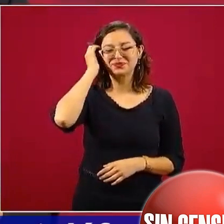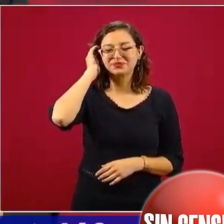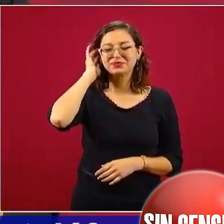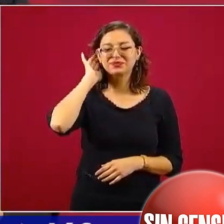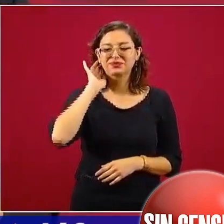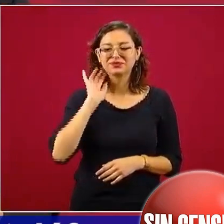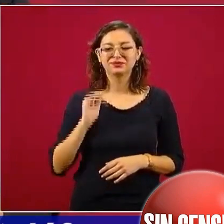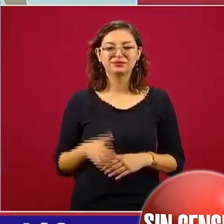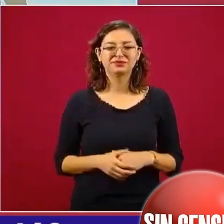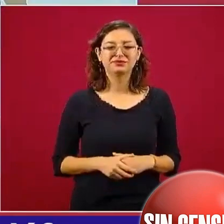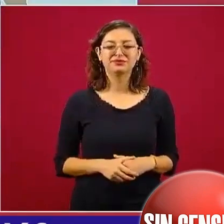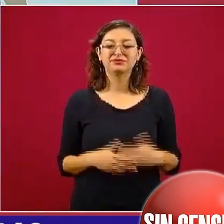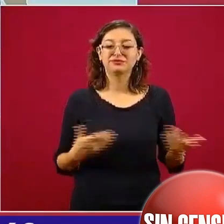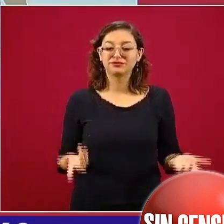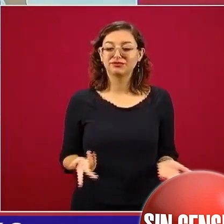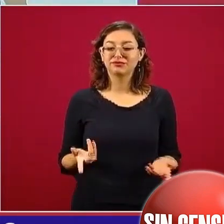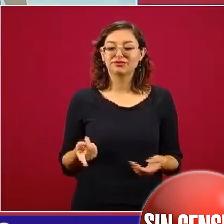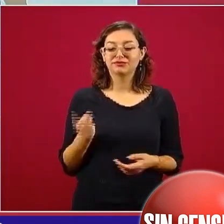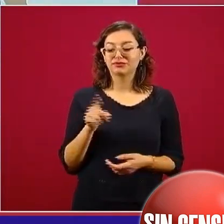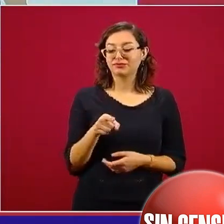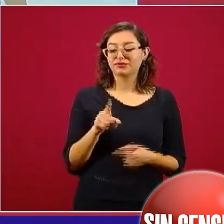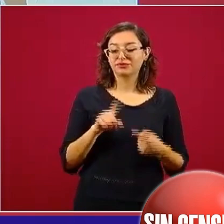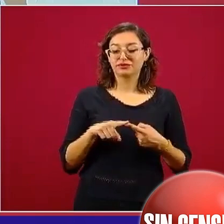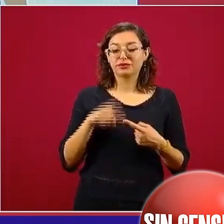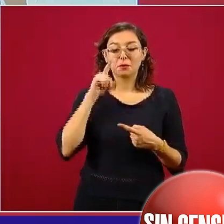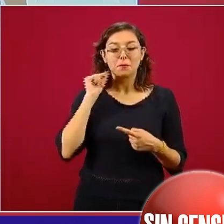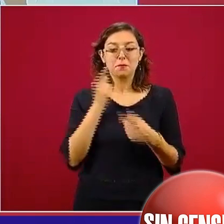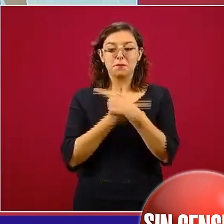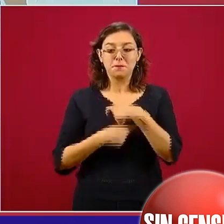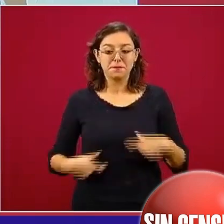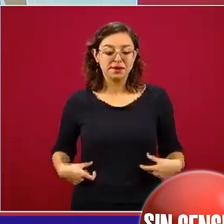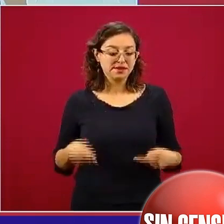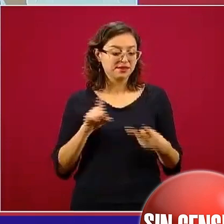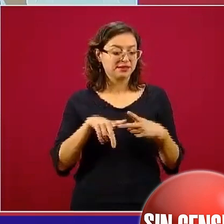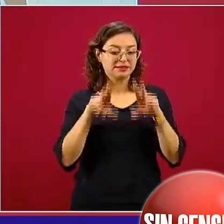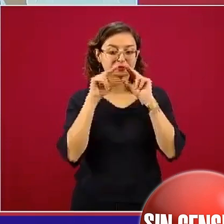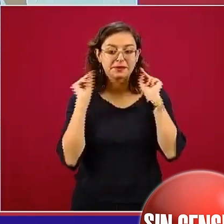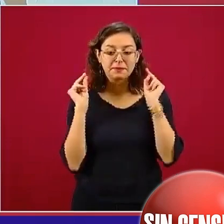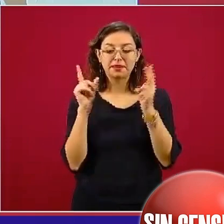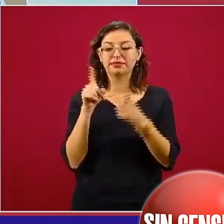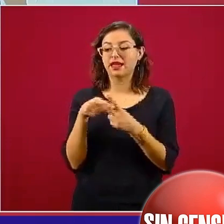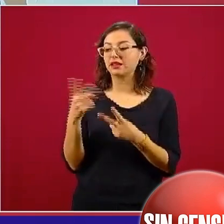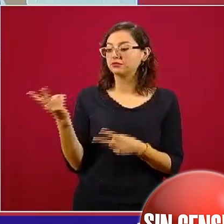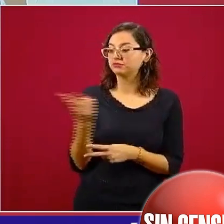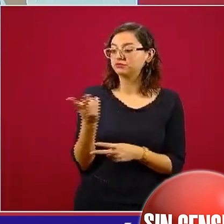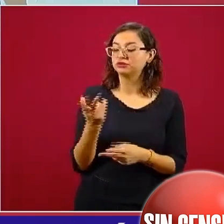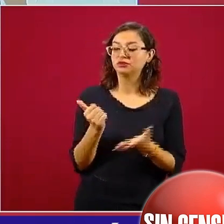Entonces, cuando Villa y Zapata toman la Ciudad de México,